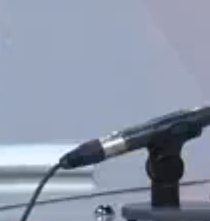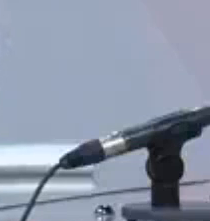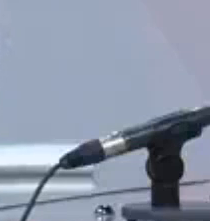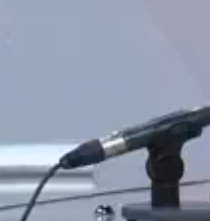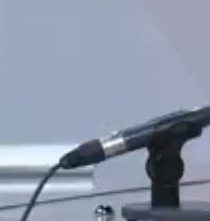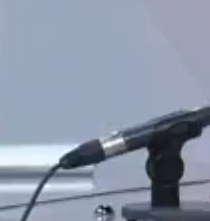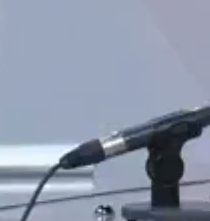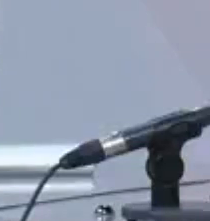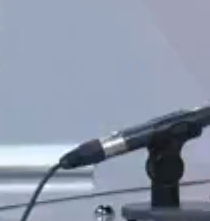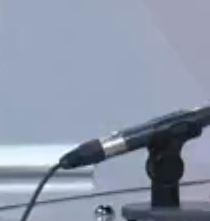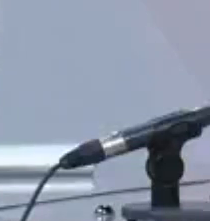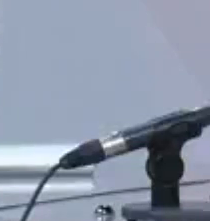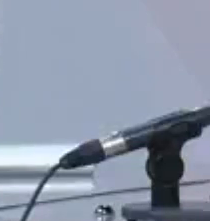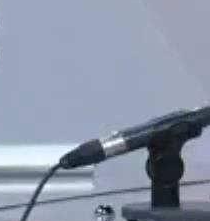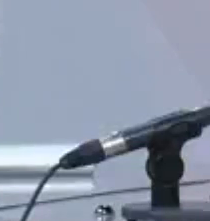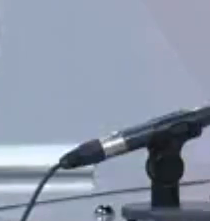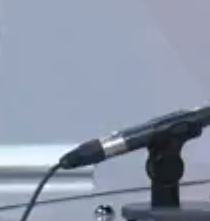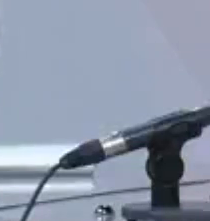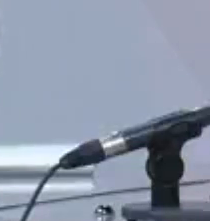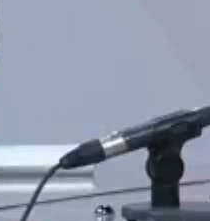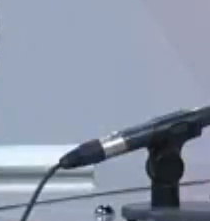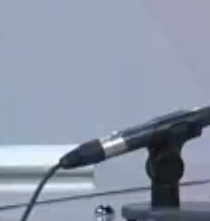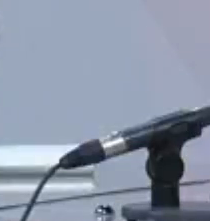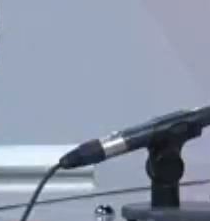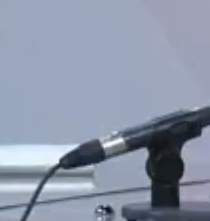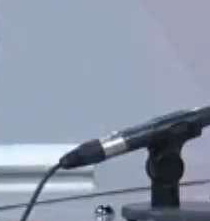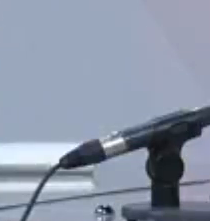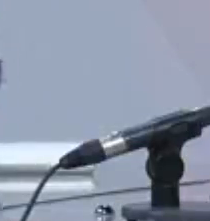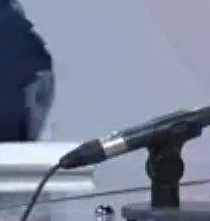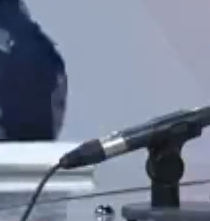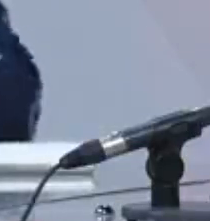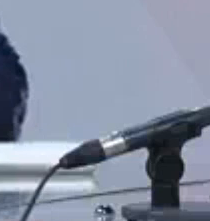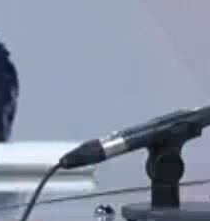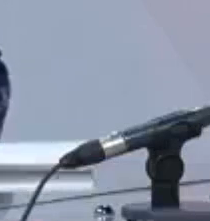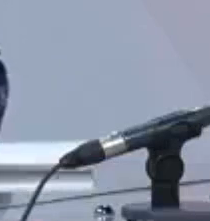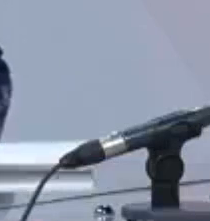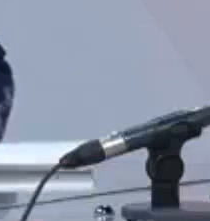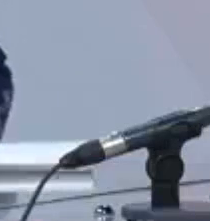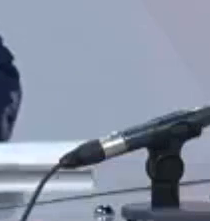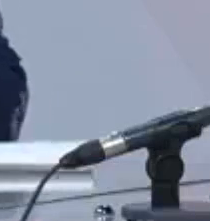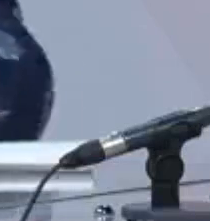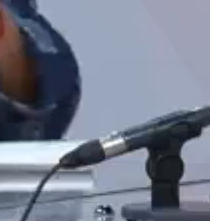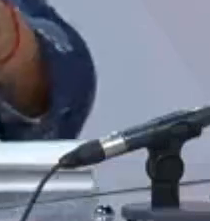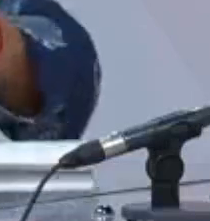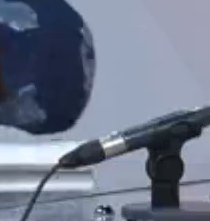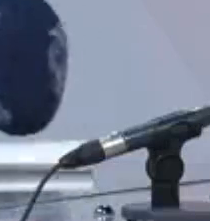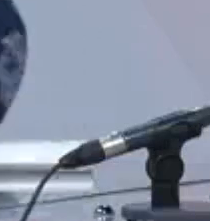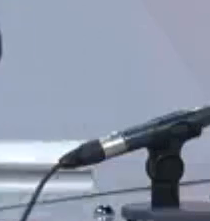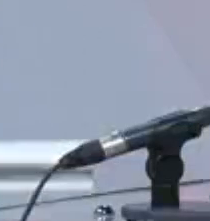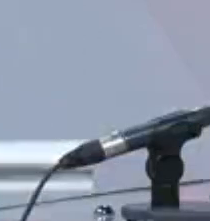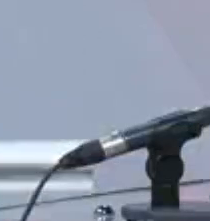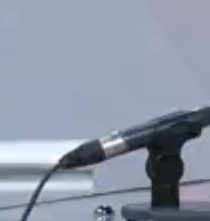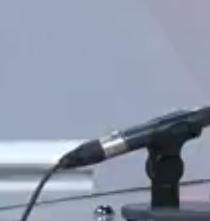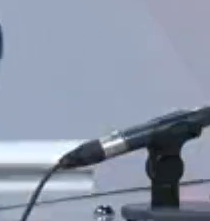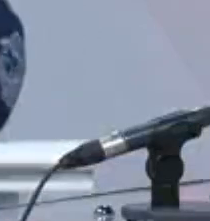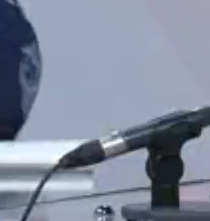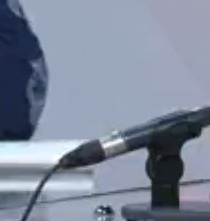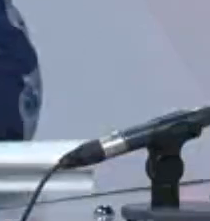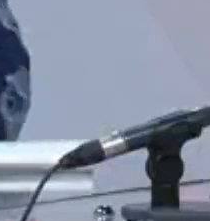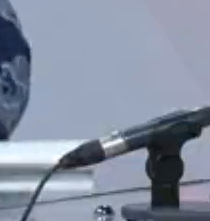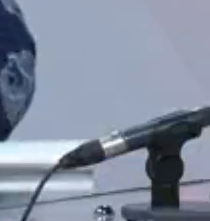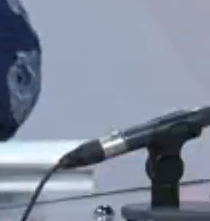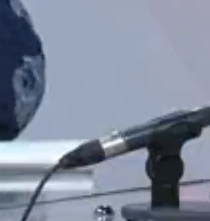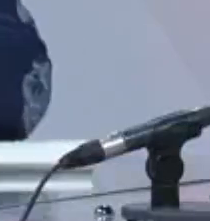esta provincia en su recuperación. Osvaldo, uno piensa siempre que a partir de que se creó el sistema de la